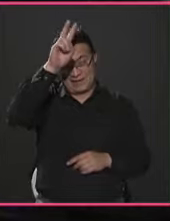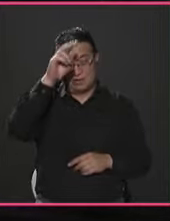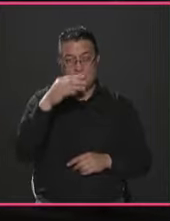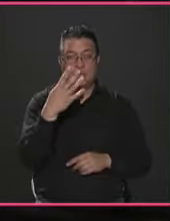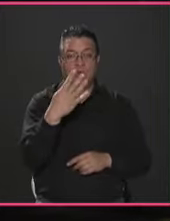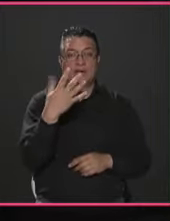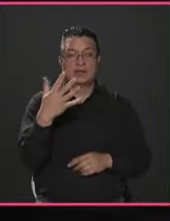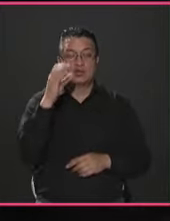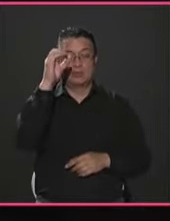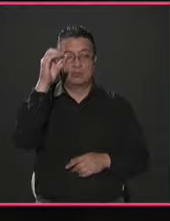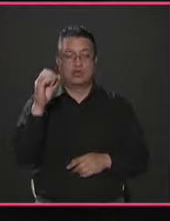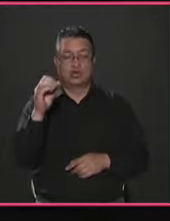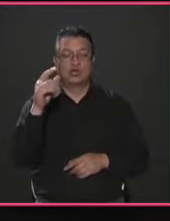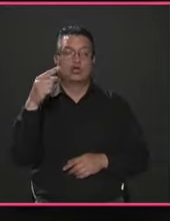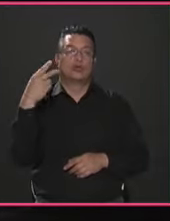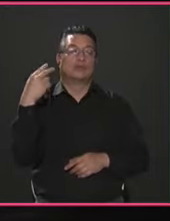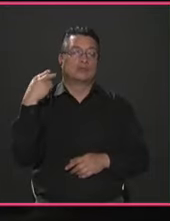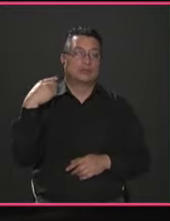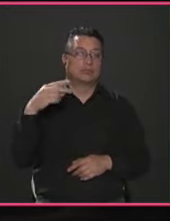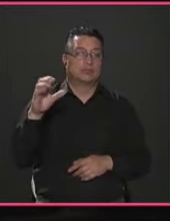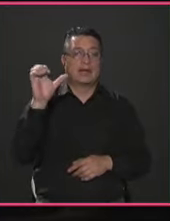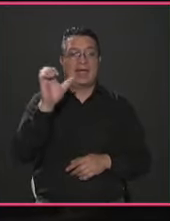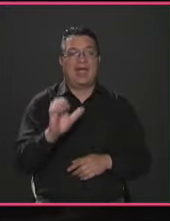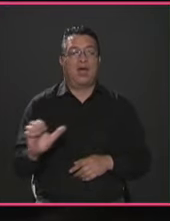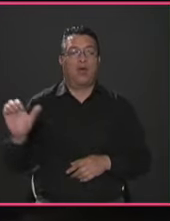45 por de ancestría